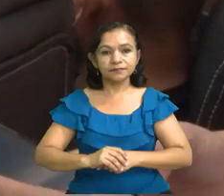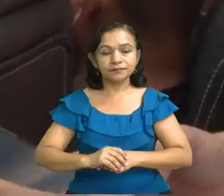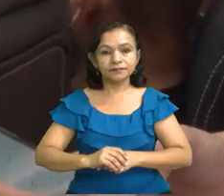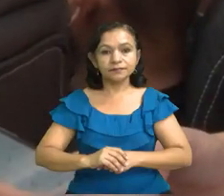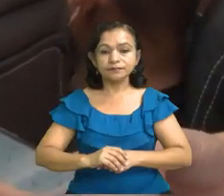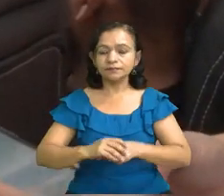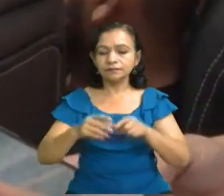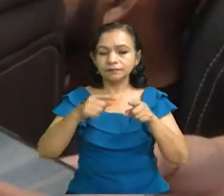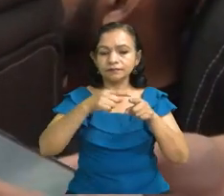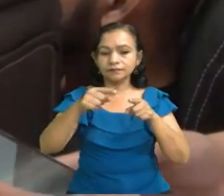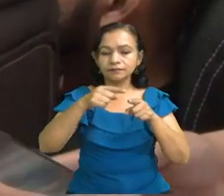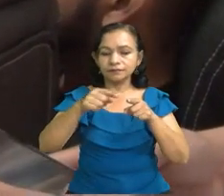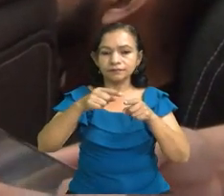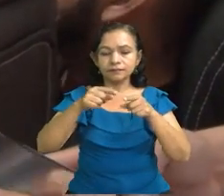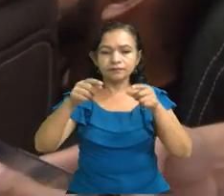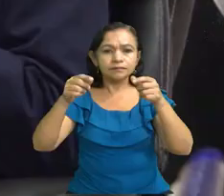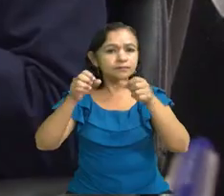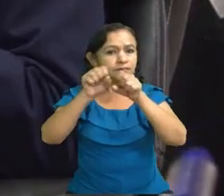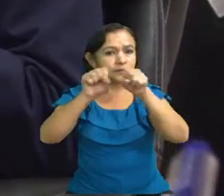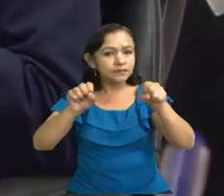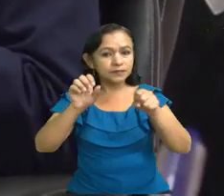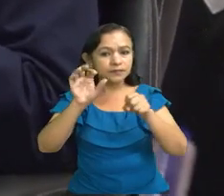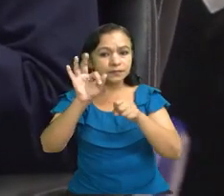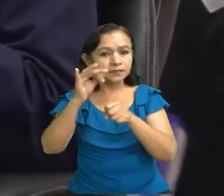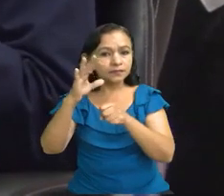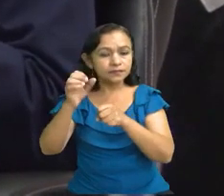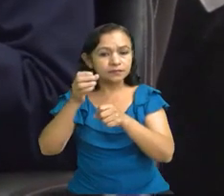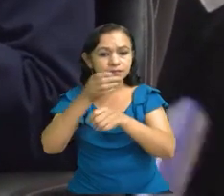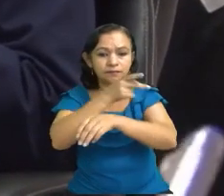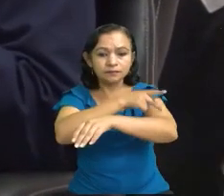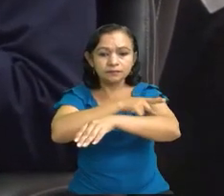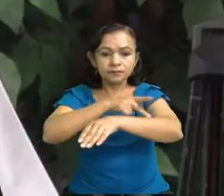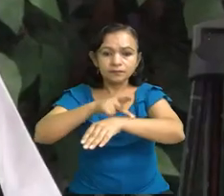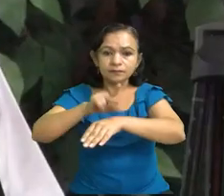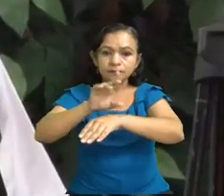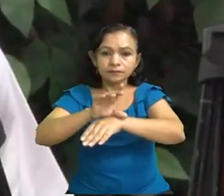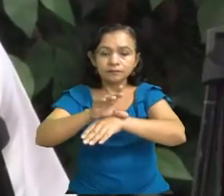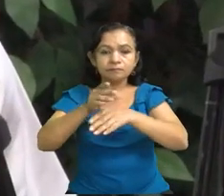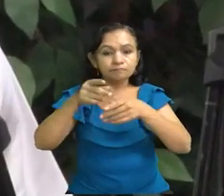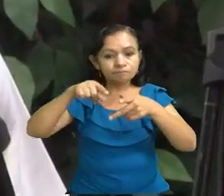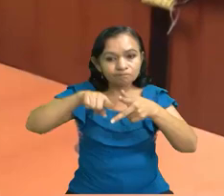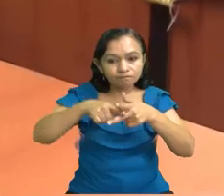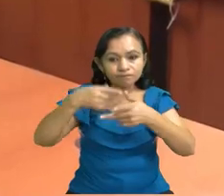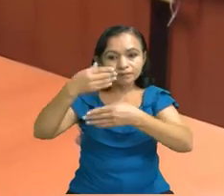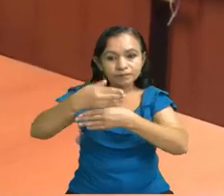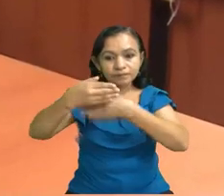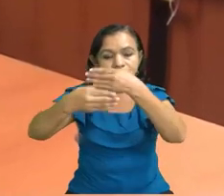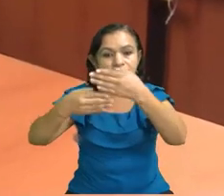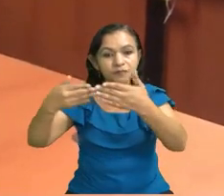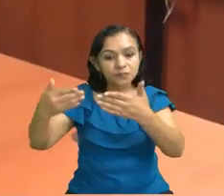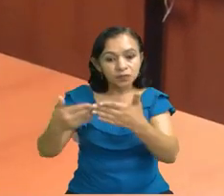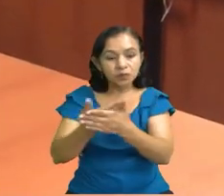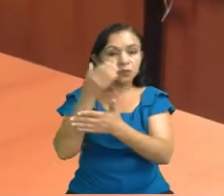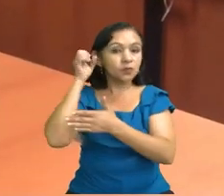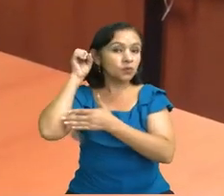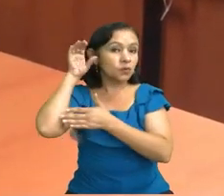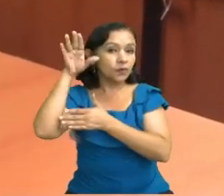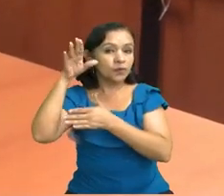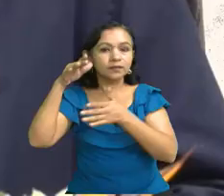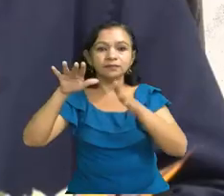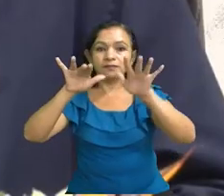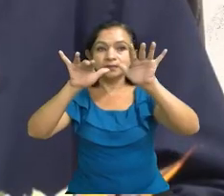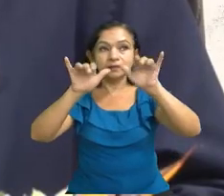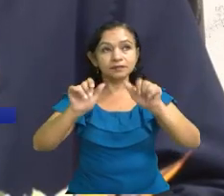En el municipio de San Francisco Libre, la empresa portuaria nacional prepara las condiciones para crear una nueva ruta turística. Ya